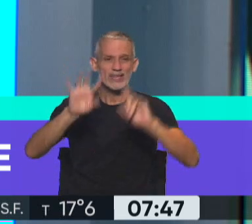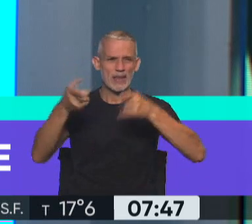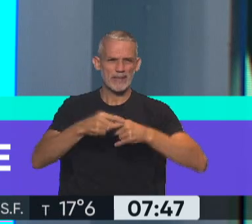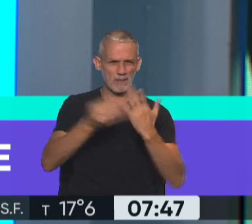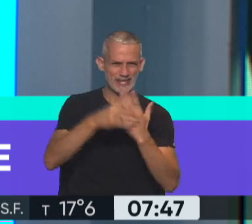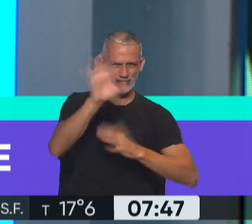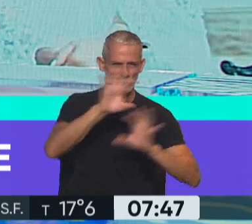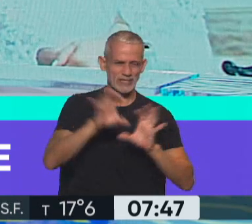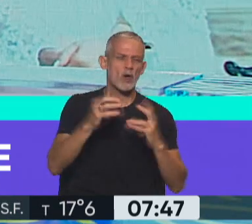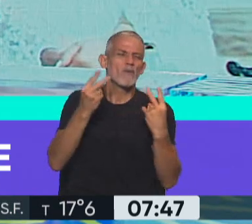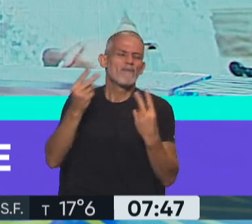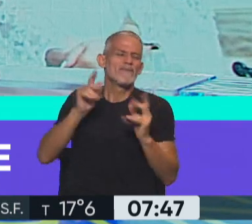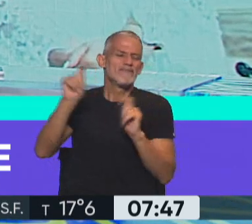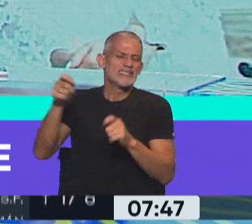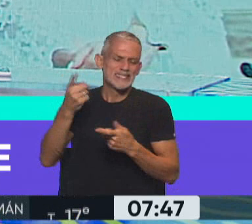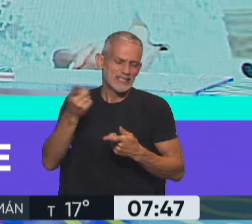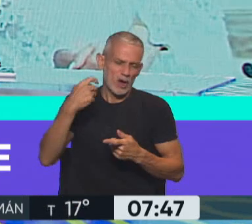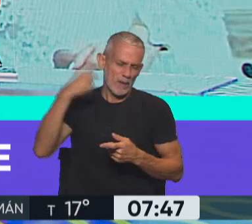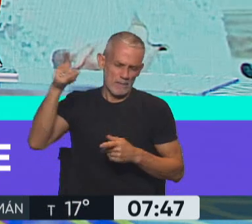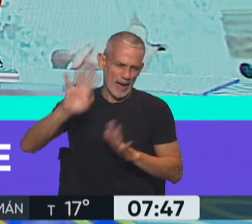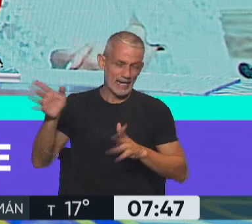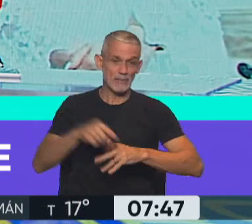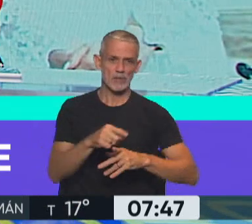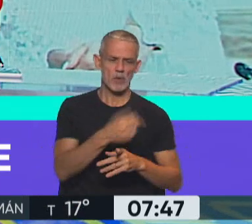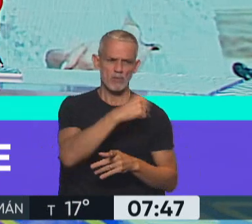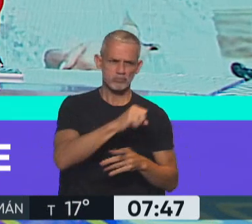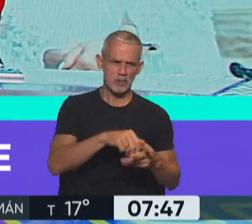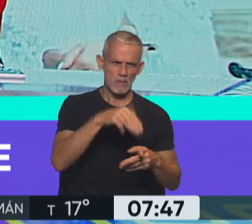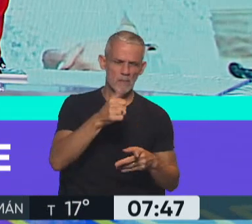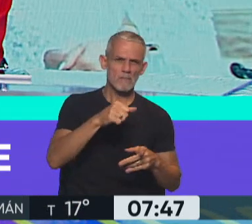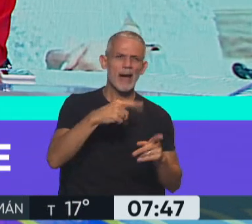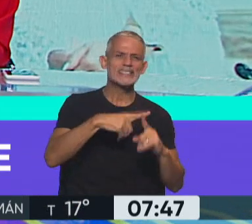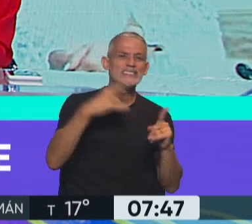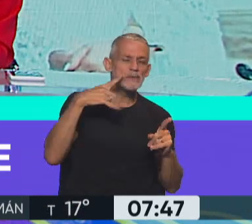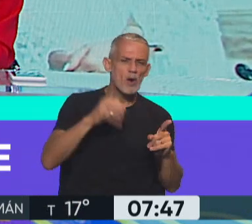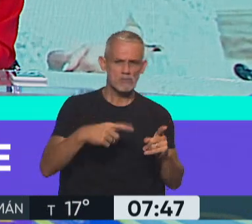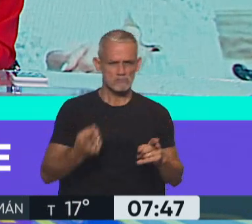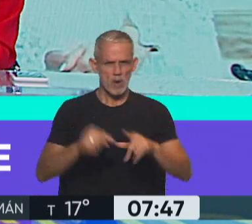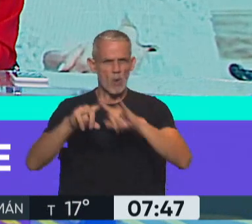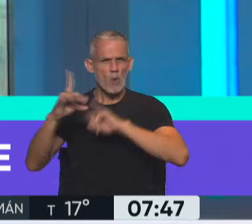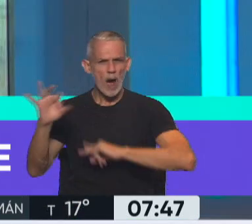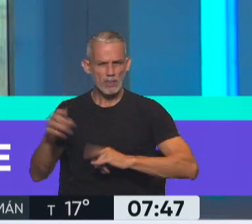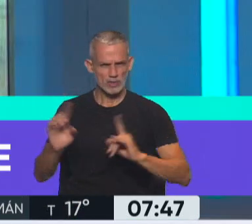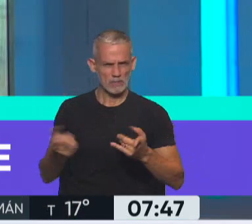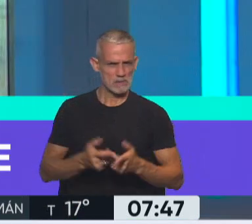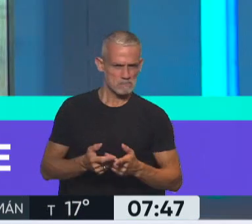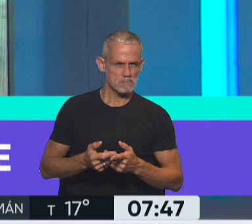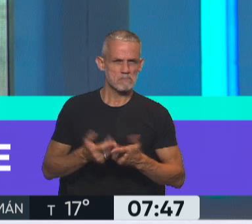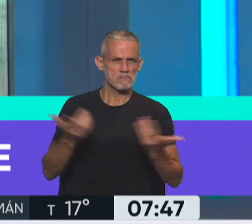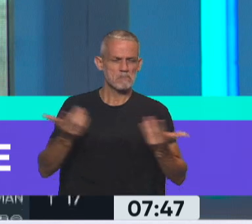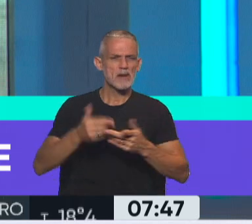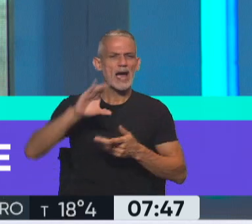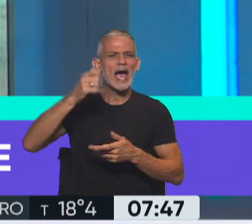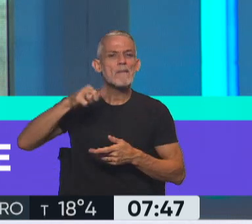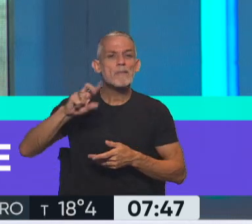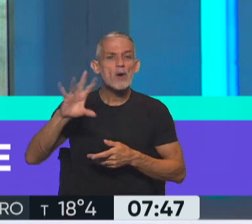pero bueno, ante la situación de la ausencia de Máximo Kirchner, también se vinculó la ausencia de Guado de Pedro. Y la Cámpora no estaba en la plaza, ¿no? Es lo que se